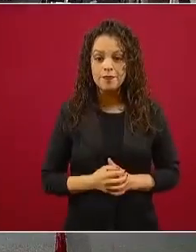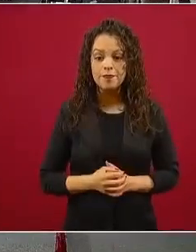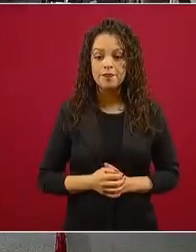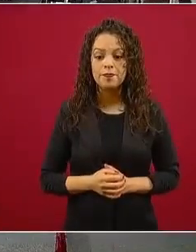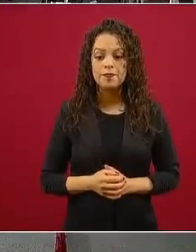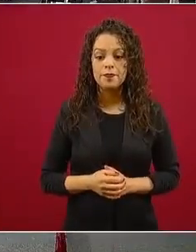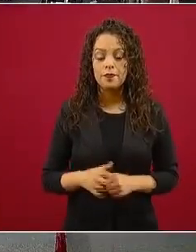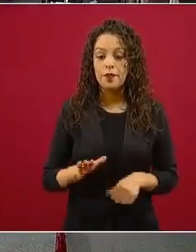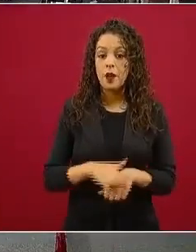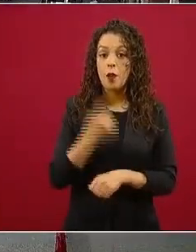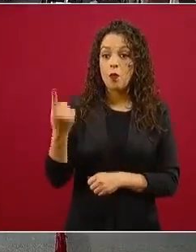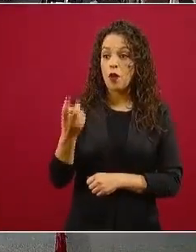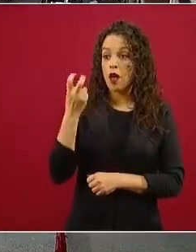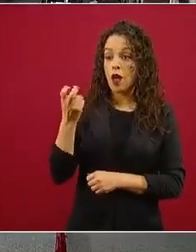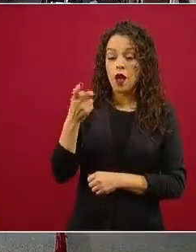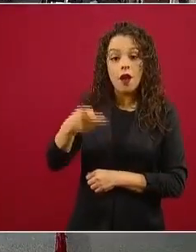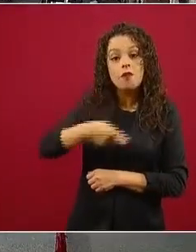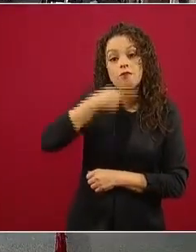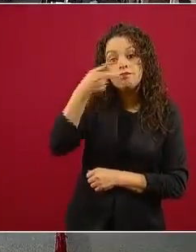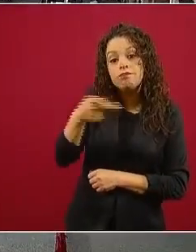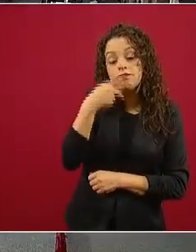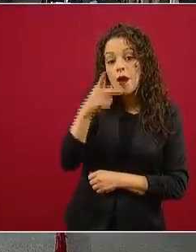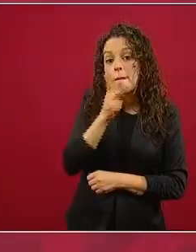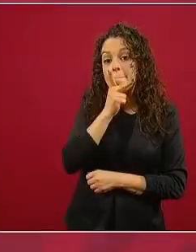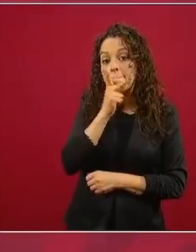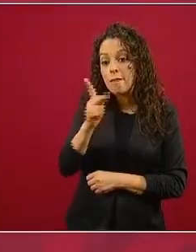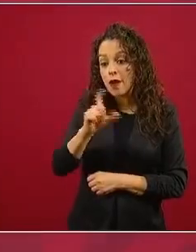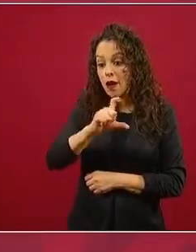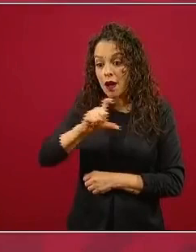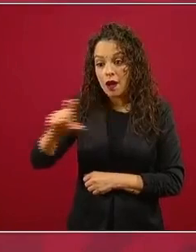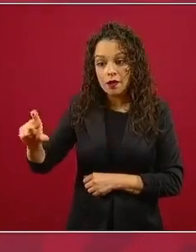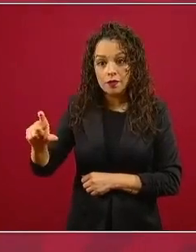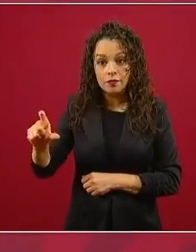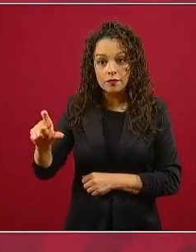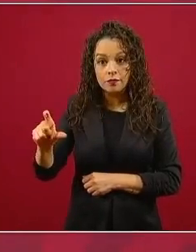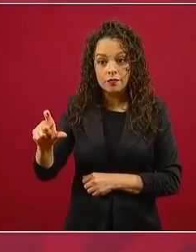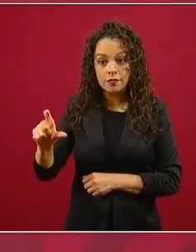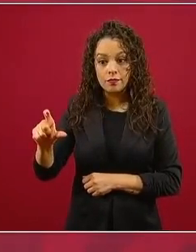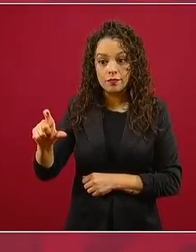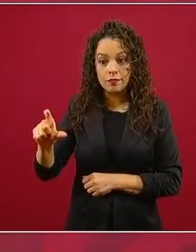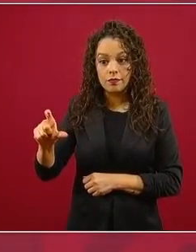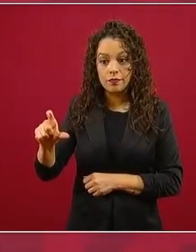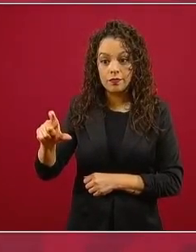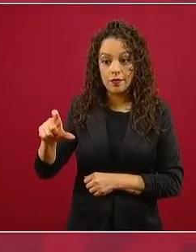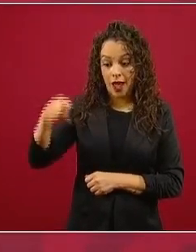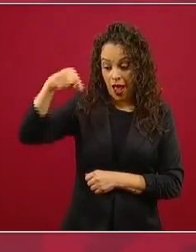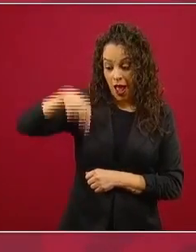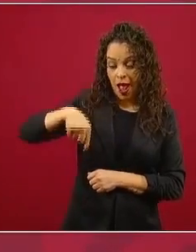Porque es un lenguaje así, no como el que usamos aquí en la mañana,